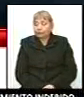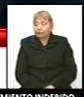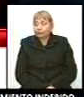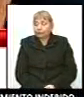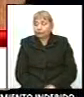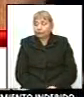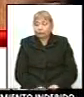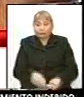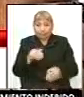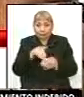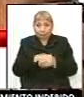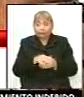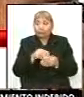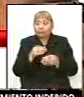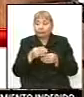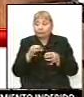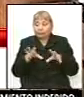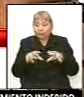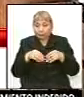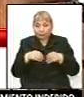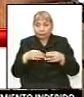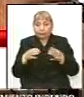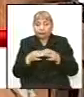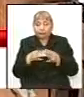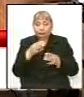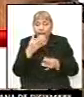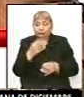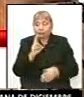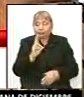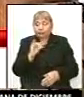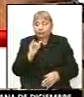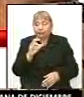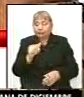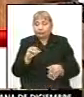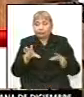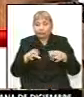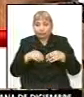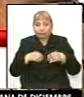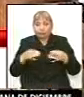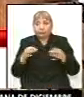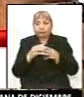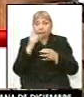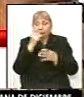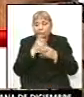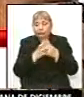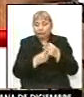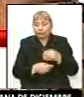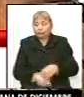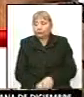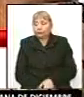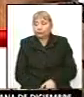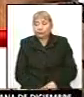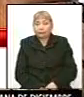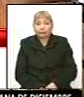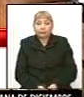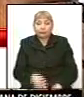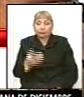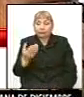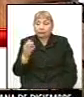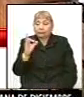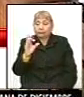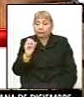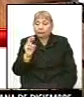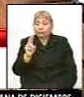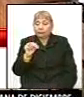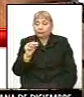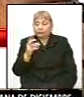Estamos en votación. Se ha aprobado el proyecto del congresista Vilela y se ha aprobado por unanimidad. Pero el proyecto de la congresista Foronda